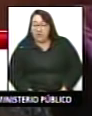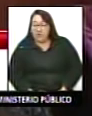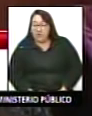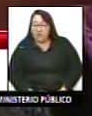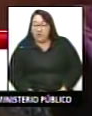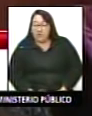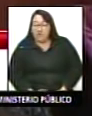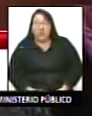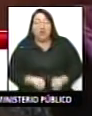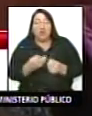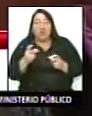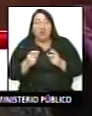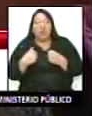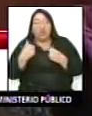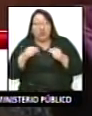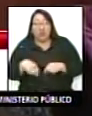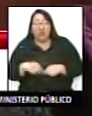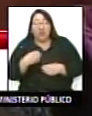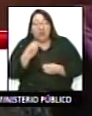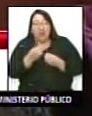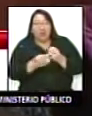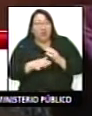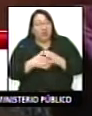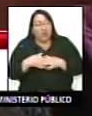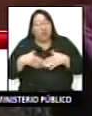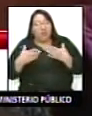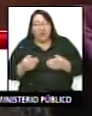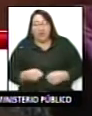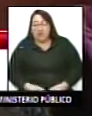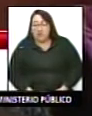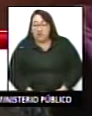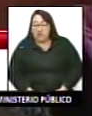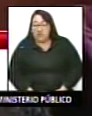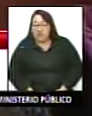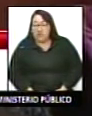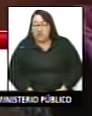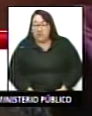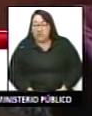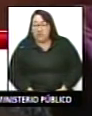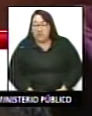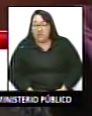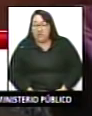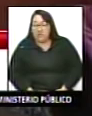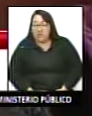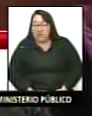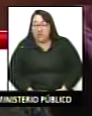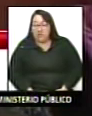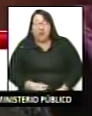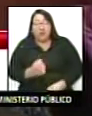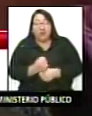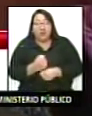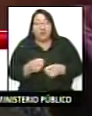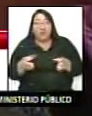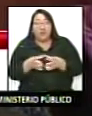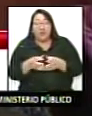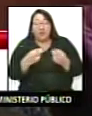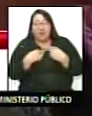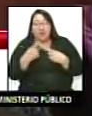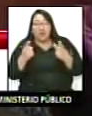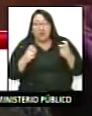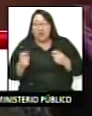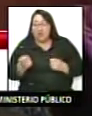debería, estamos realmente aquí para aportar en todo lo que podamos. Yo les hablo, aparte de como trabajador y responsable de la parte